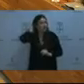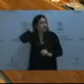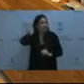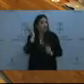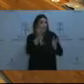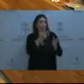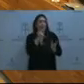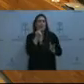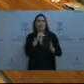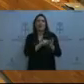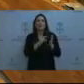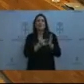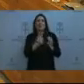del sistema